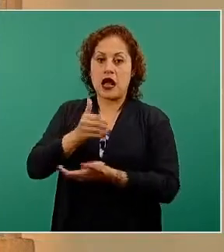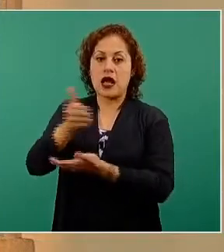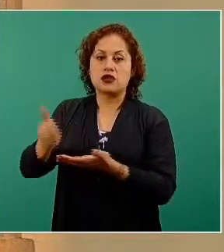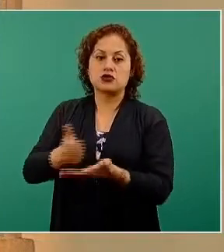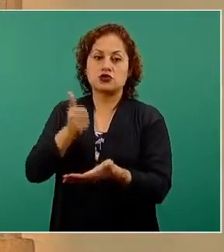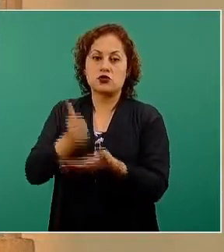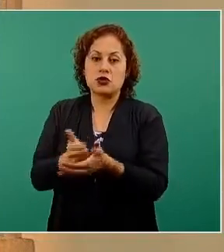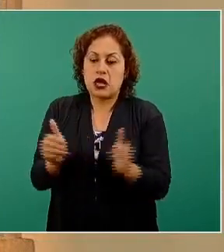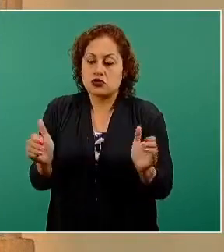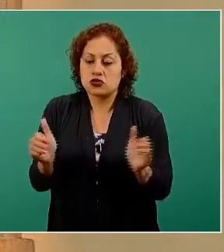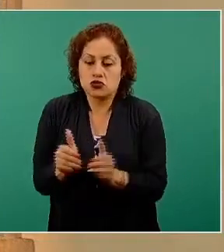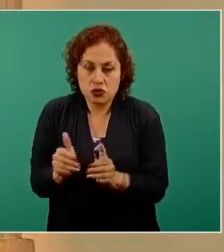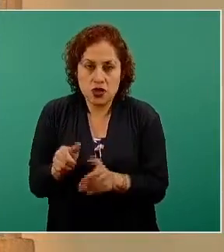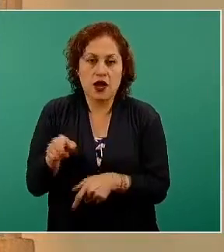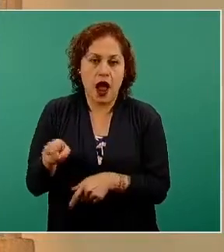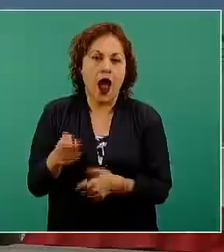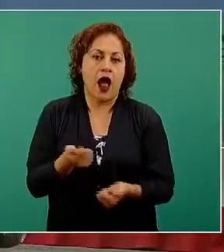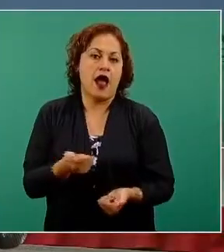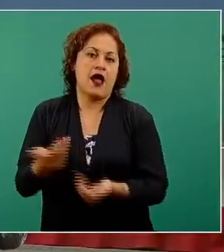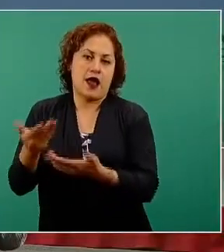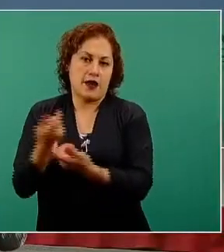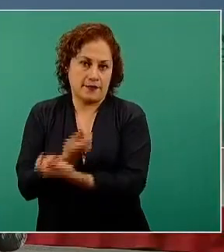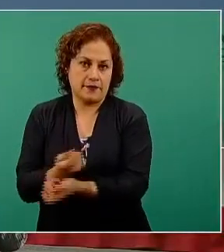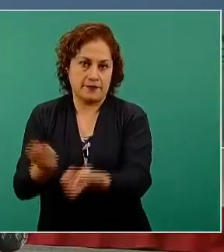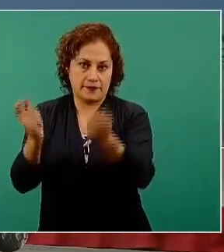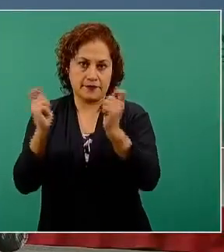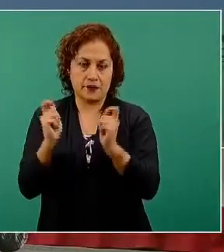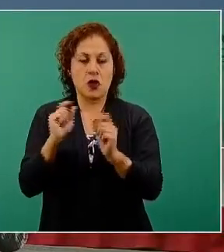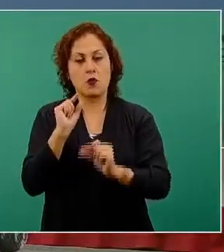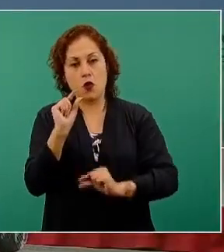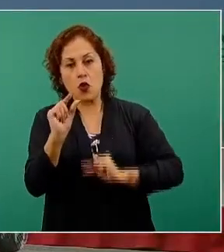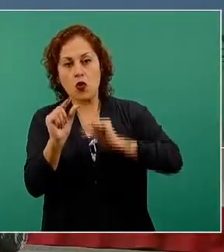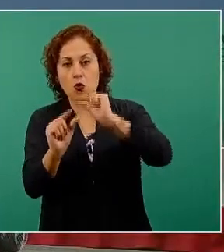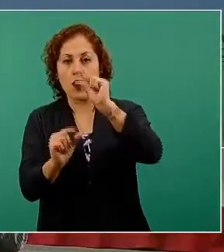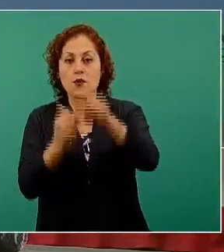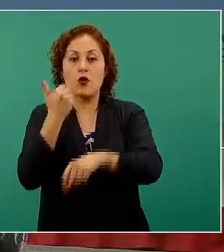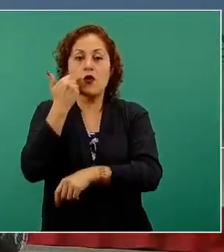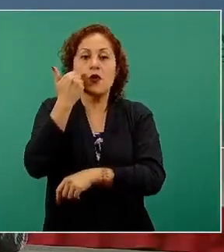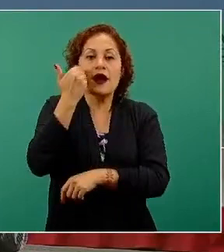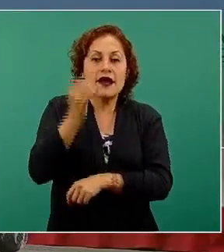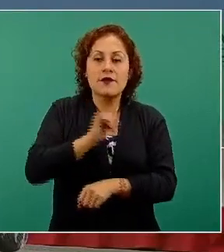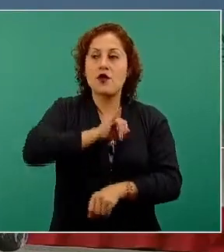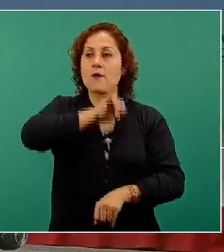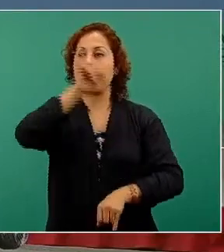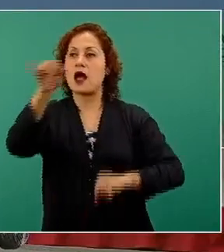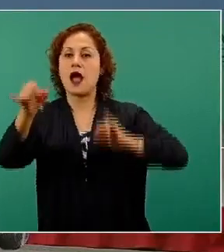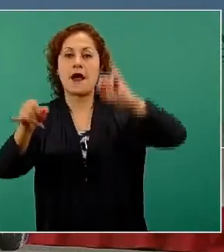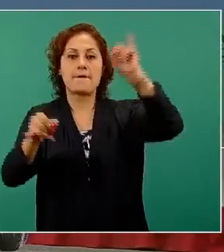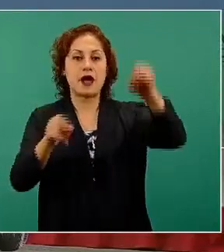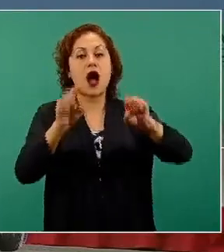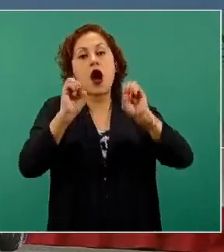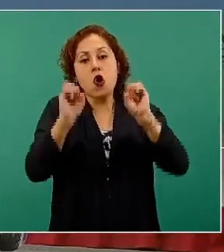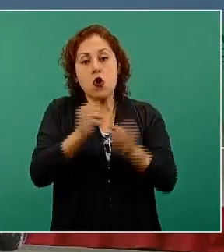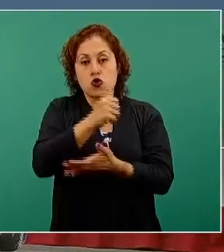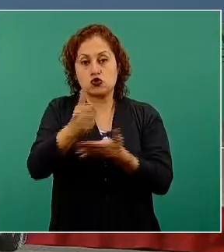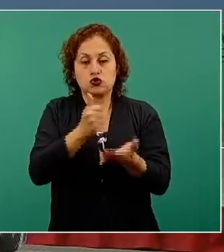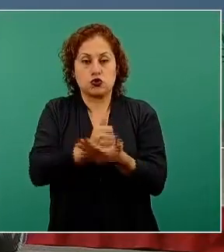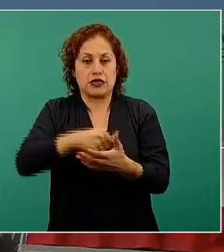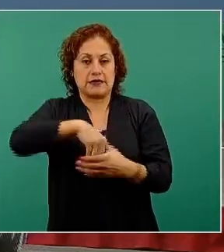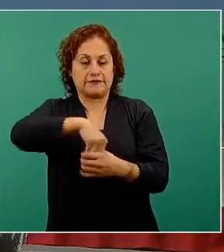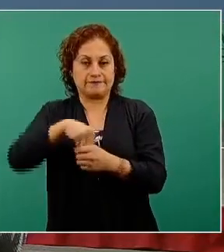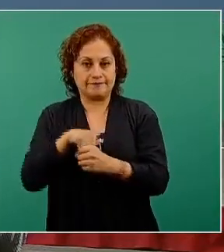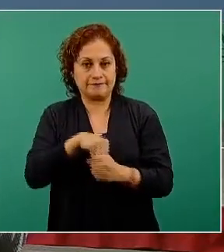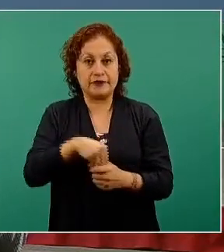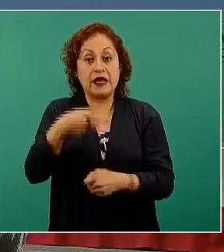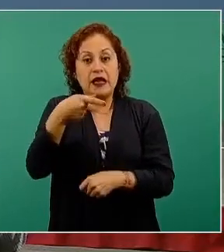y medianas, y cada vez estamos tratando de llegar a las zonas de mayor densidad poblacional, aunque todavía por el volumen que